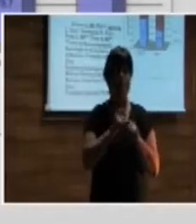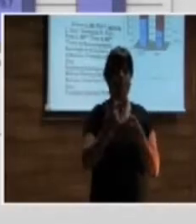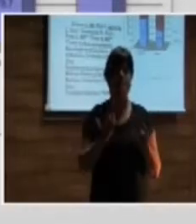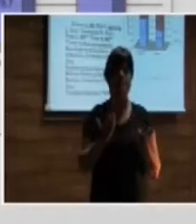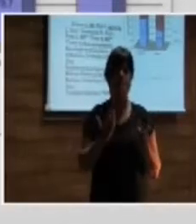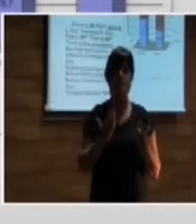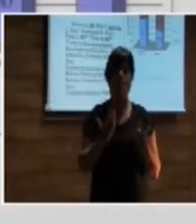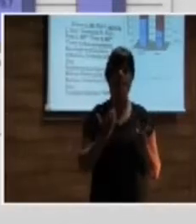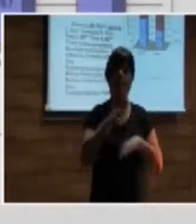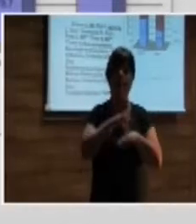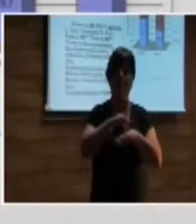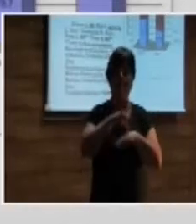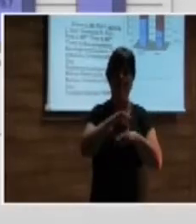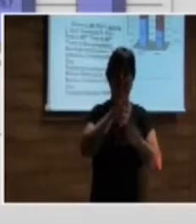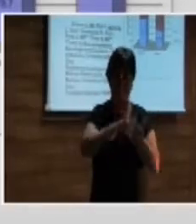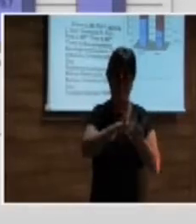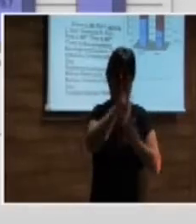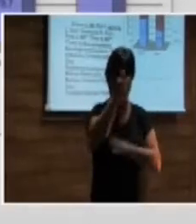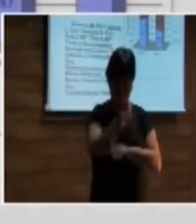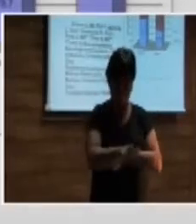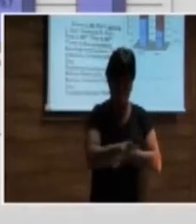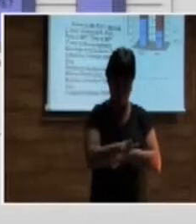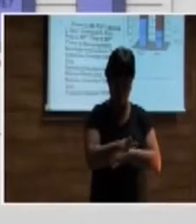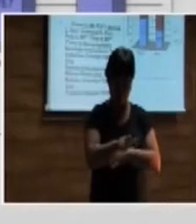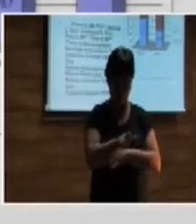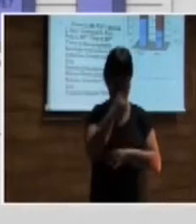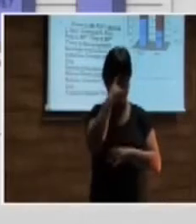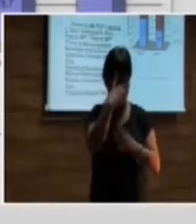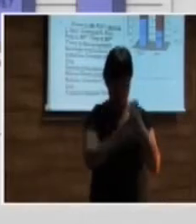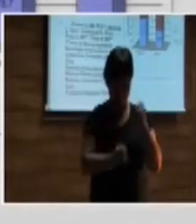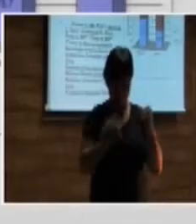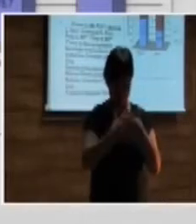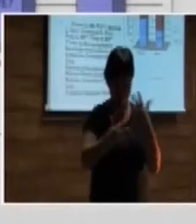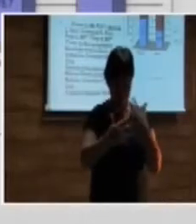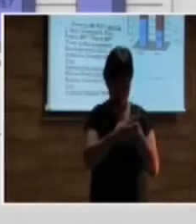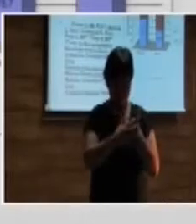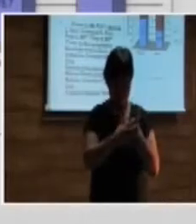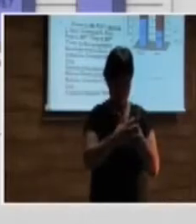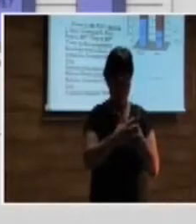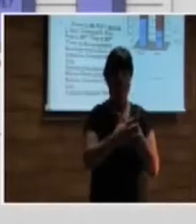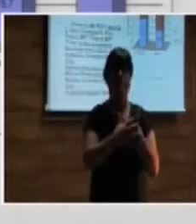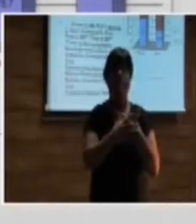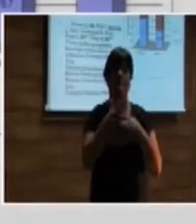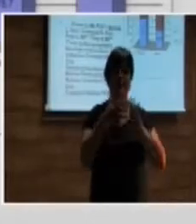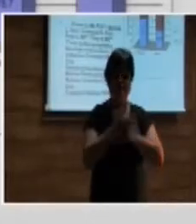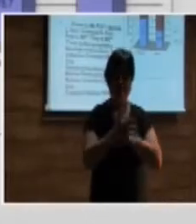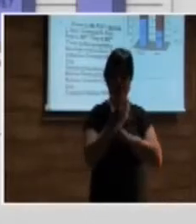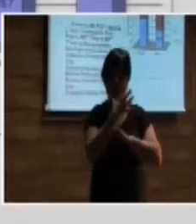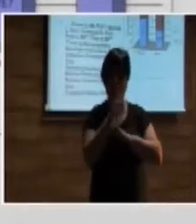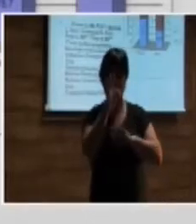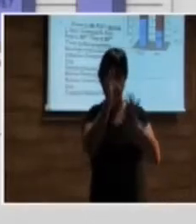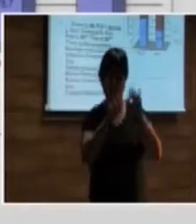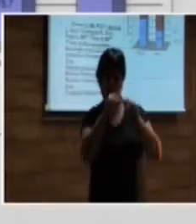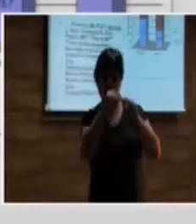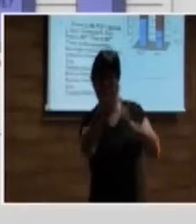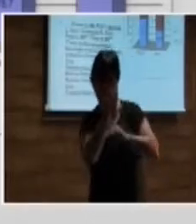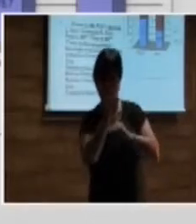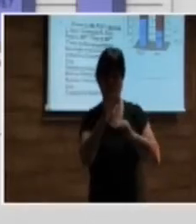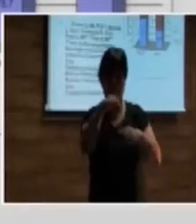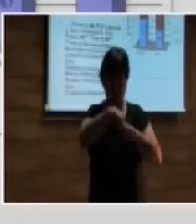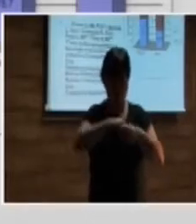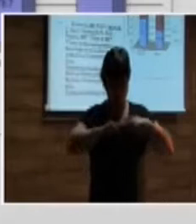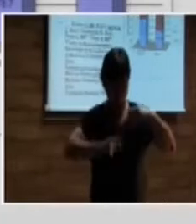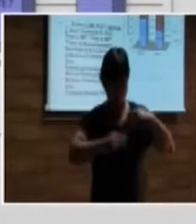los pacientes con demencia mixta, es decir, vascular más Alzheimer, tienen más del 50% APOE4, es decir que los pacientes que tienen factores de riesgo